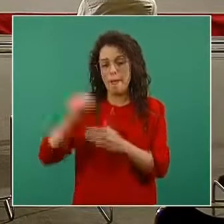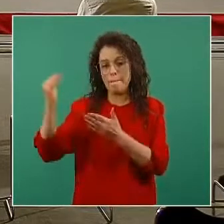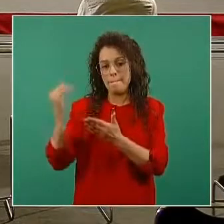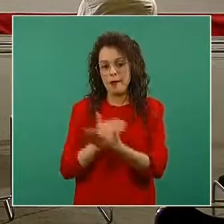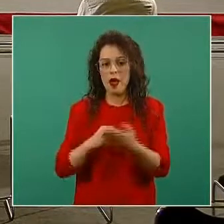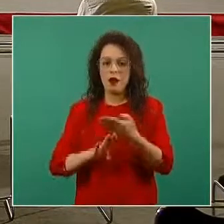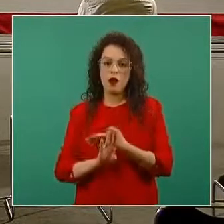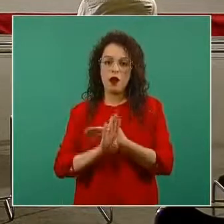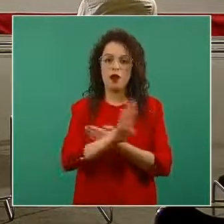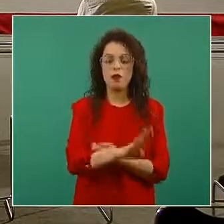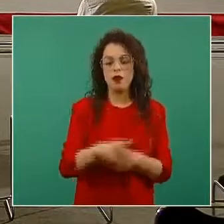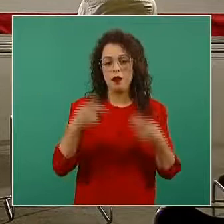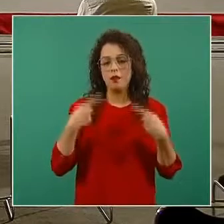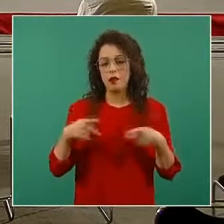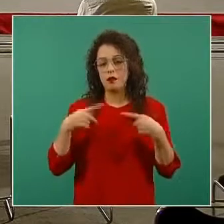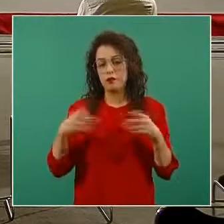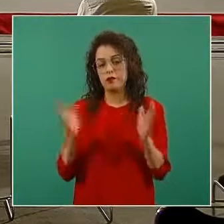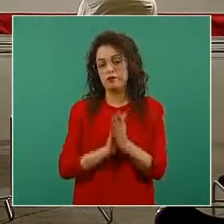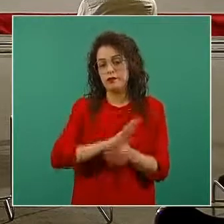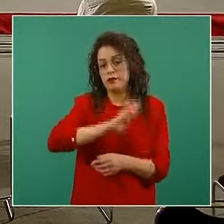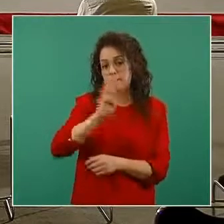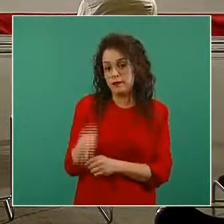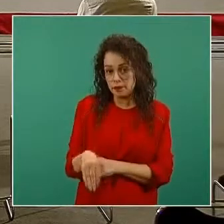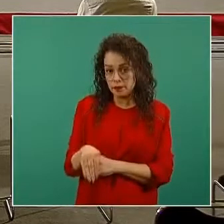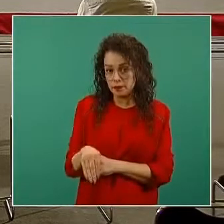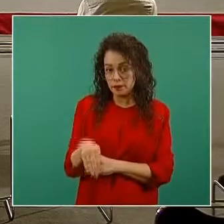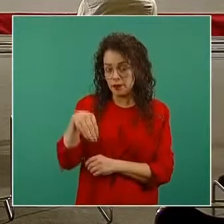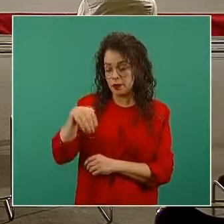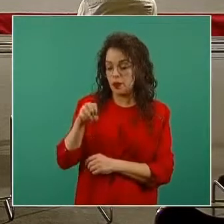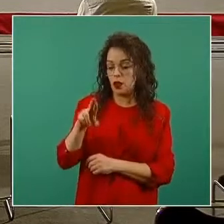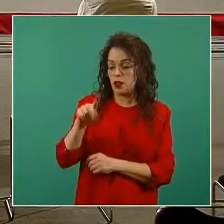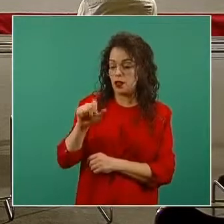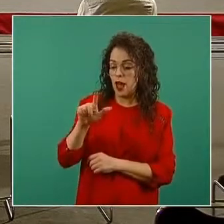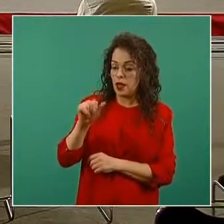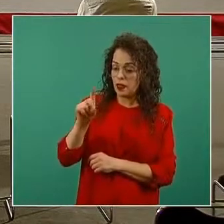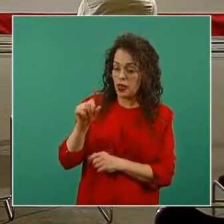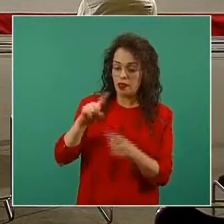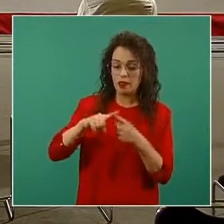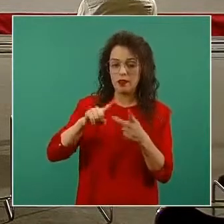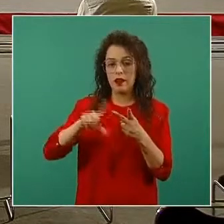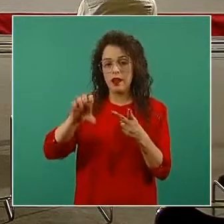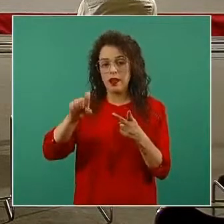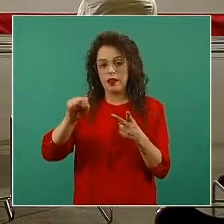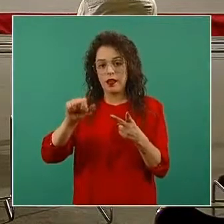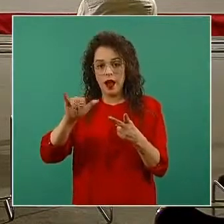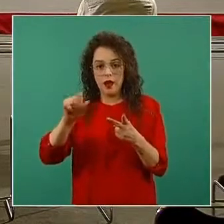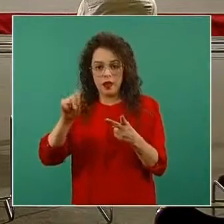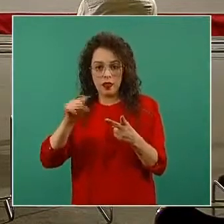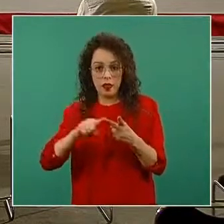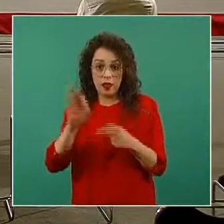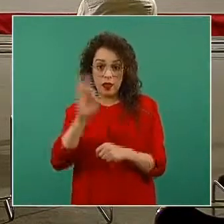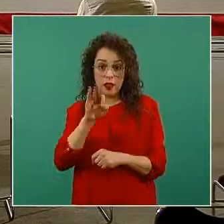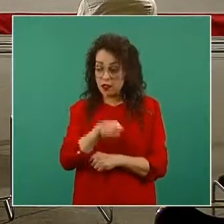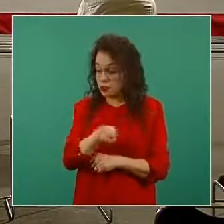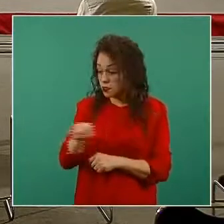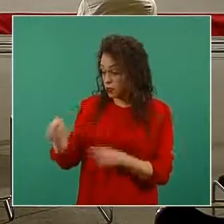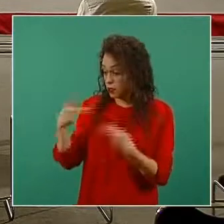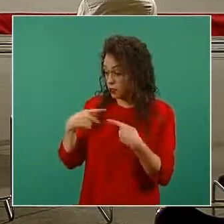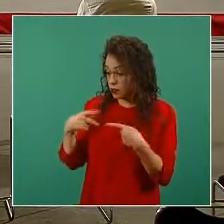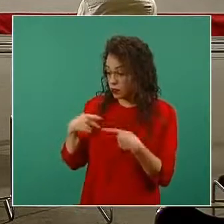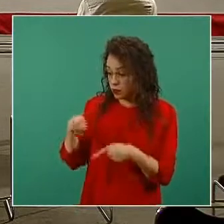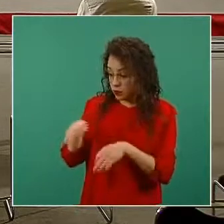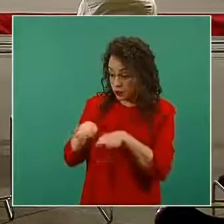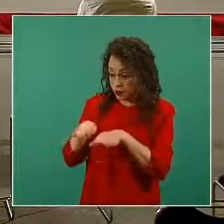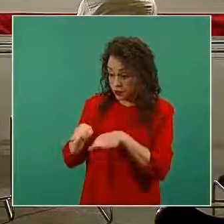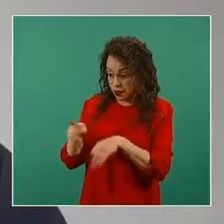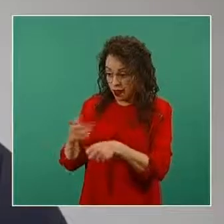mortalidad y la letalidad, porque si no tenemos trabajadores de la salud que puedan atender a las personas